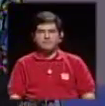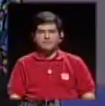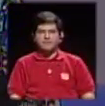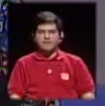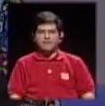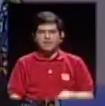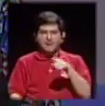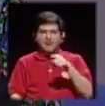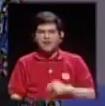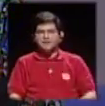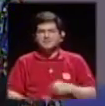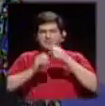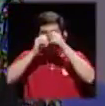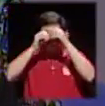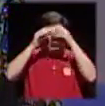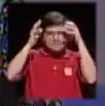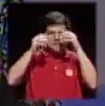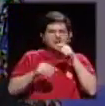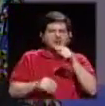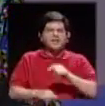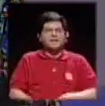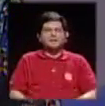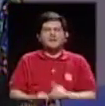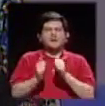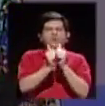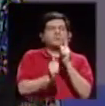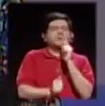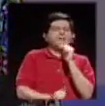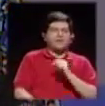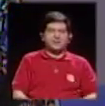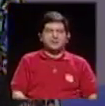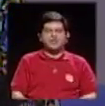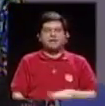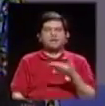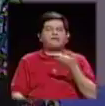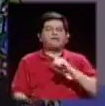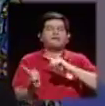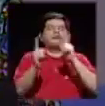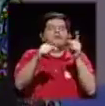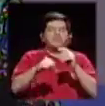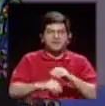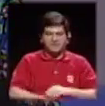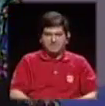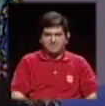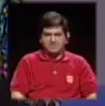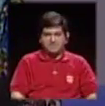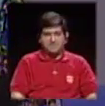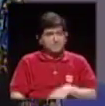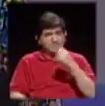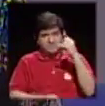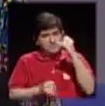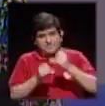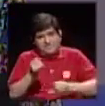está ese imaginario, ¿con quién va? ¿A qué va? Y definitivamente